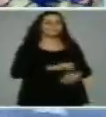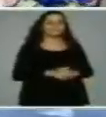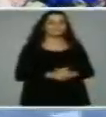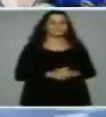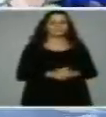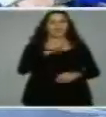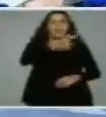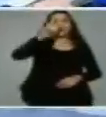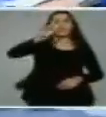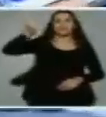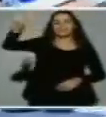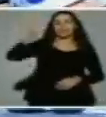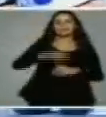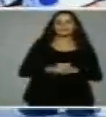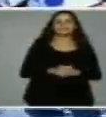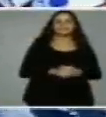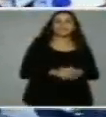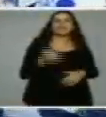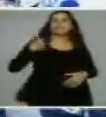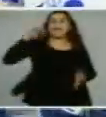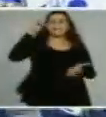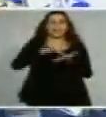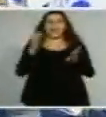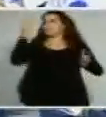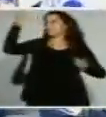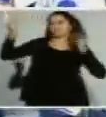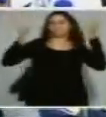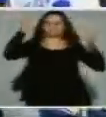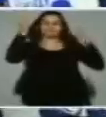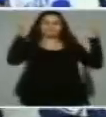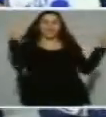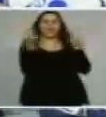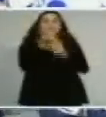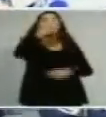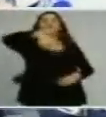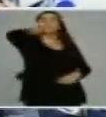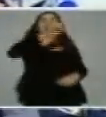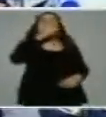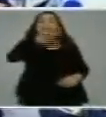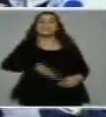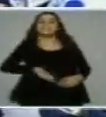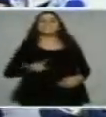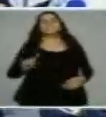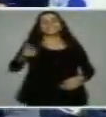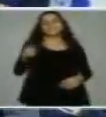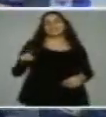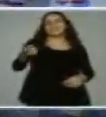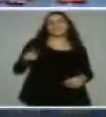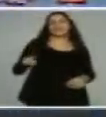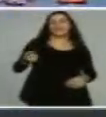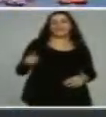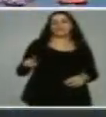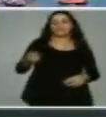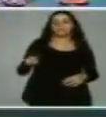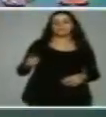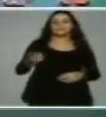murga de llegó la hora De improvisar con ustedes están chinchos